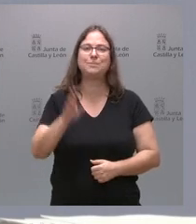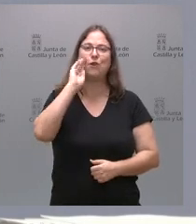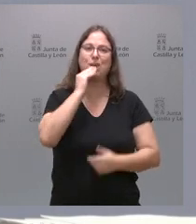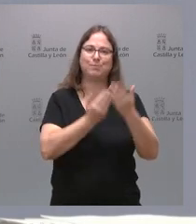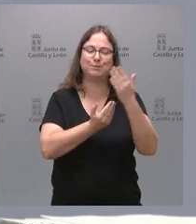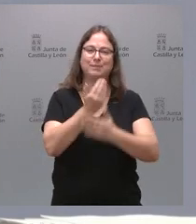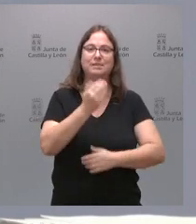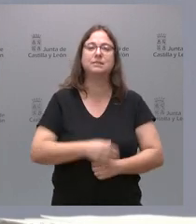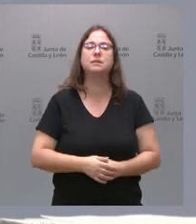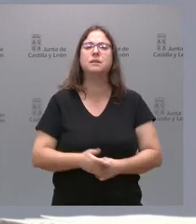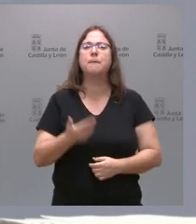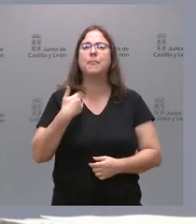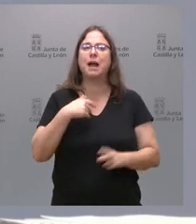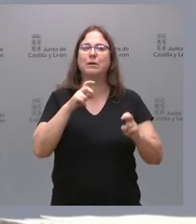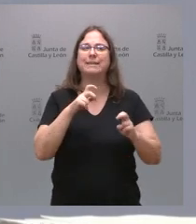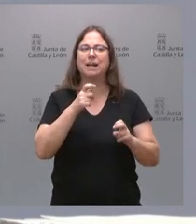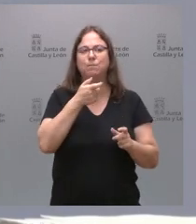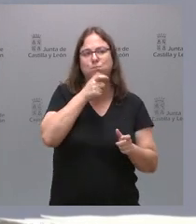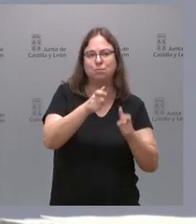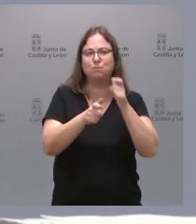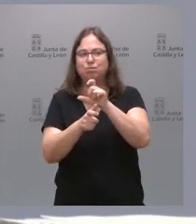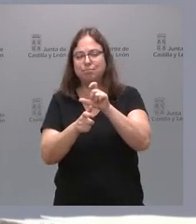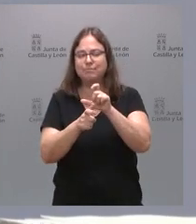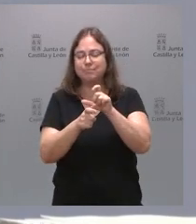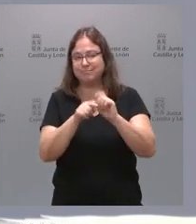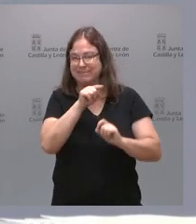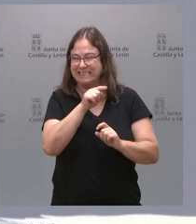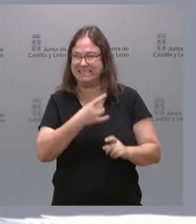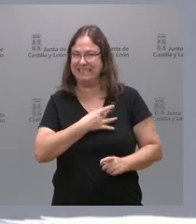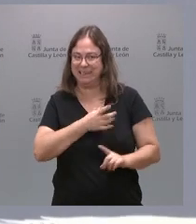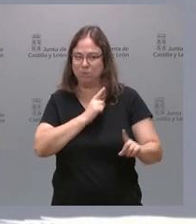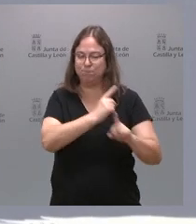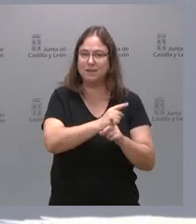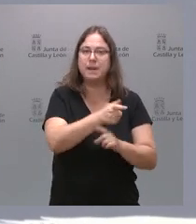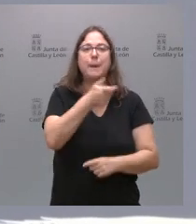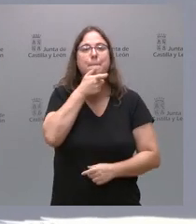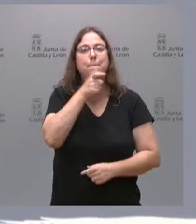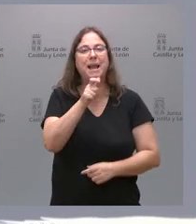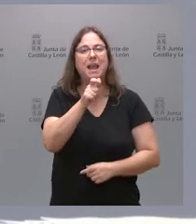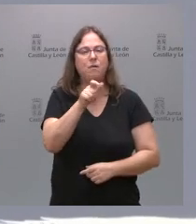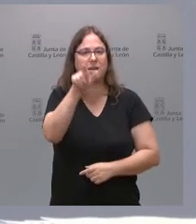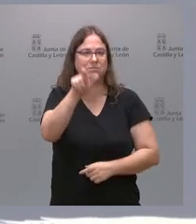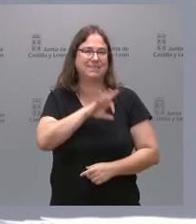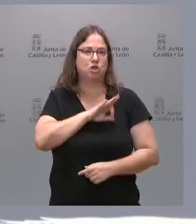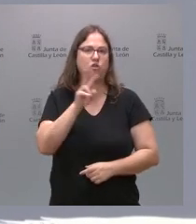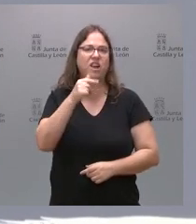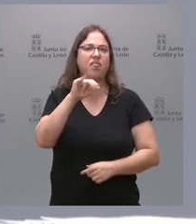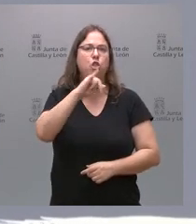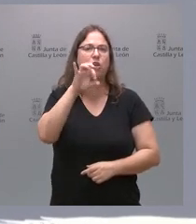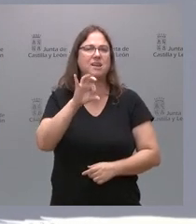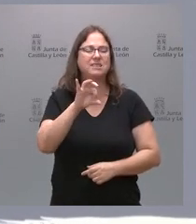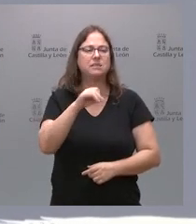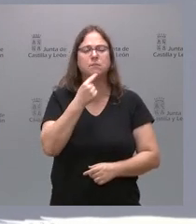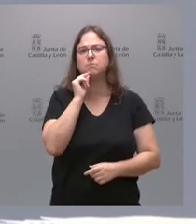buenas Más allá de los calificativos hacia los sindicatos las palabras del señor benzonés también le interpelan